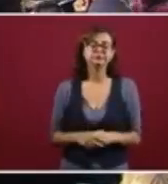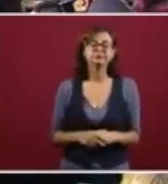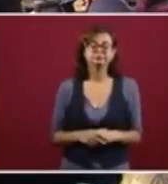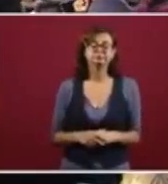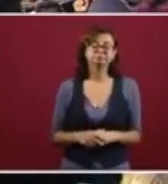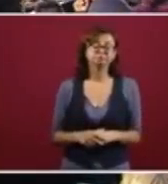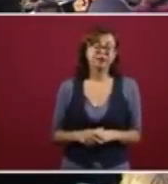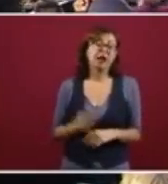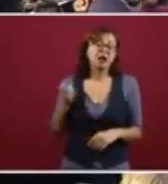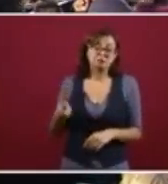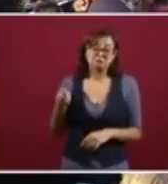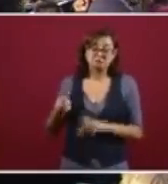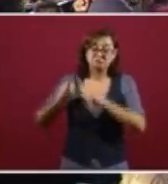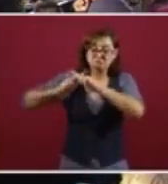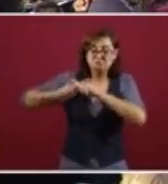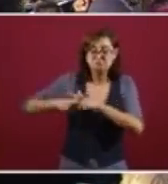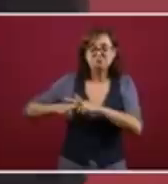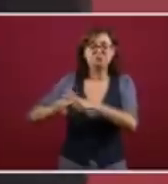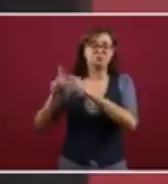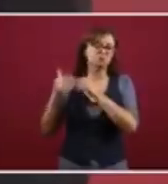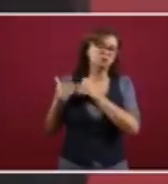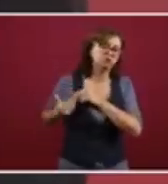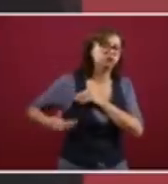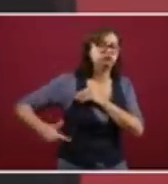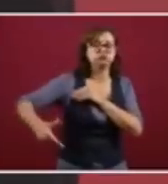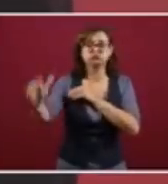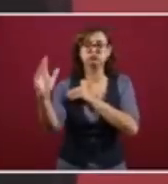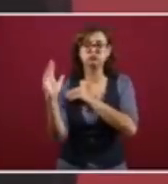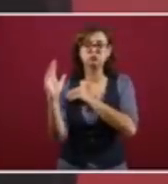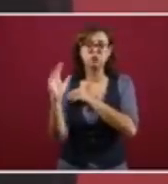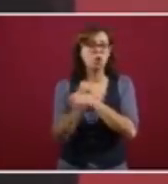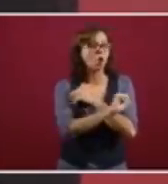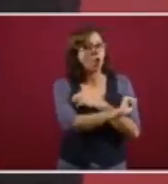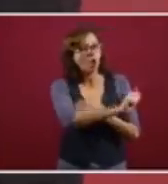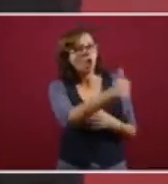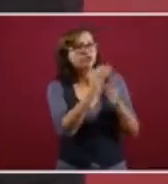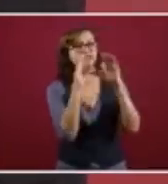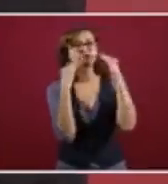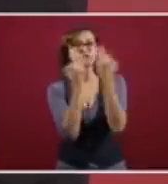desde entonces, de todas las formas de gobierno.